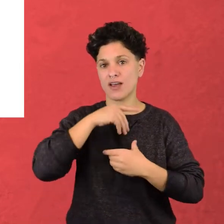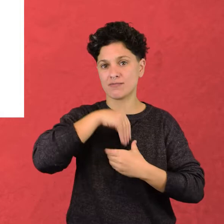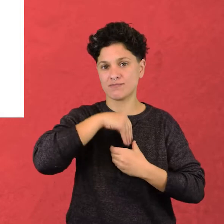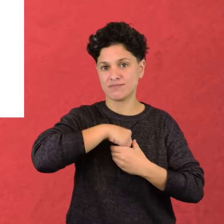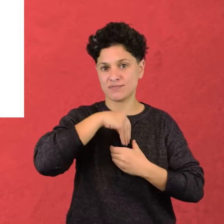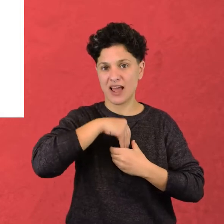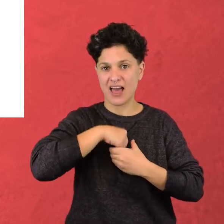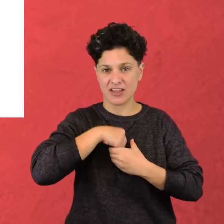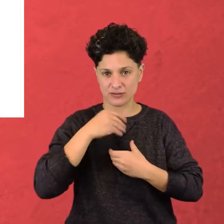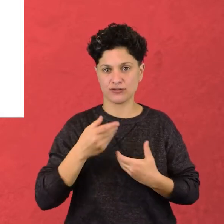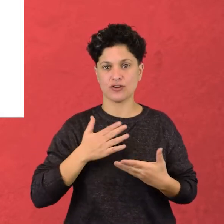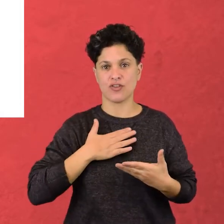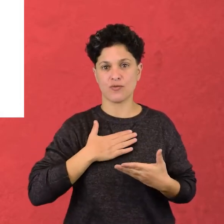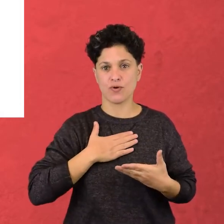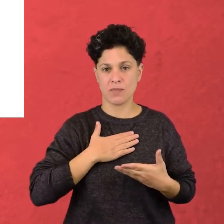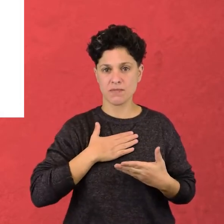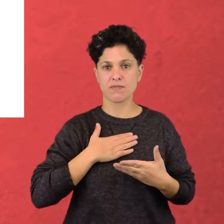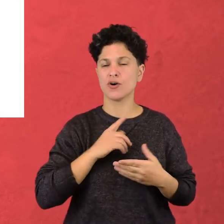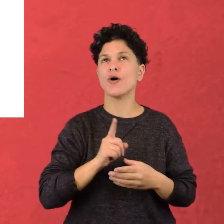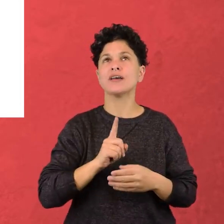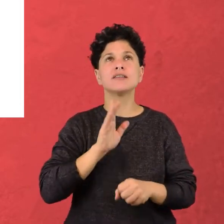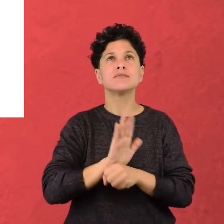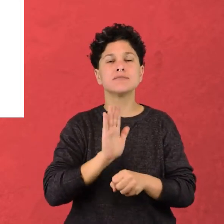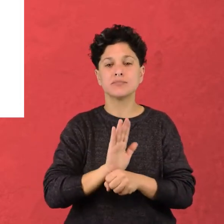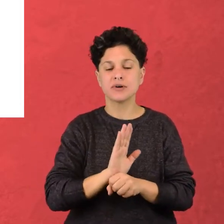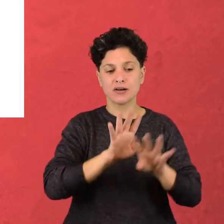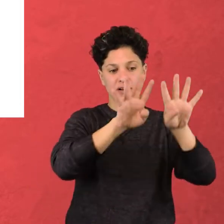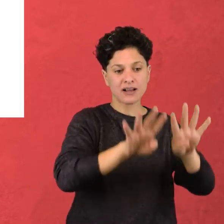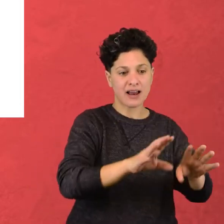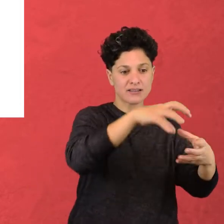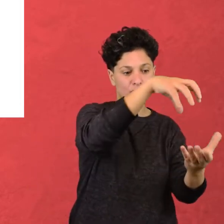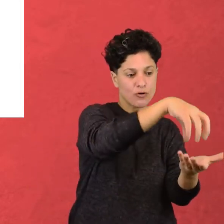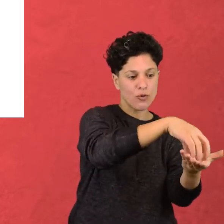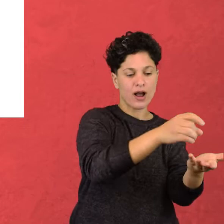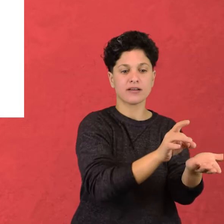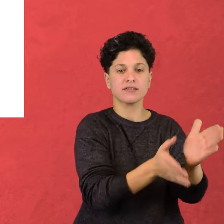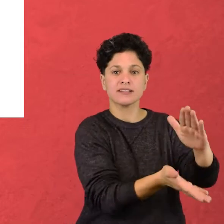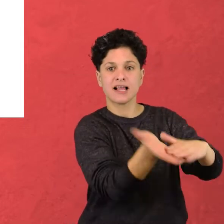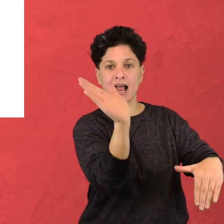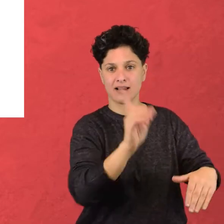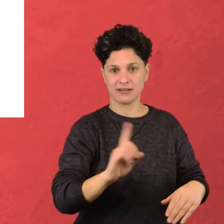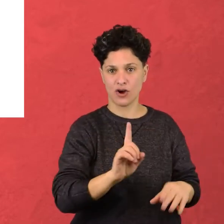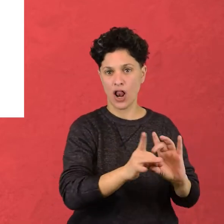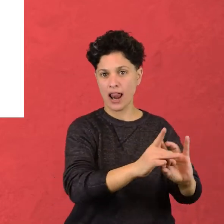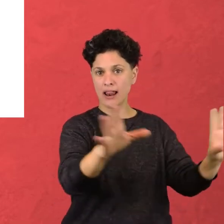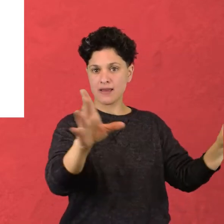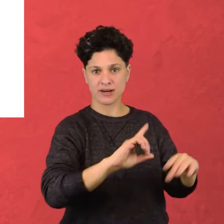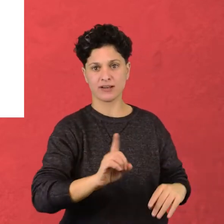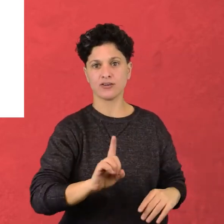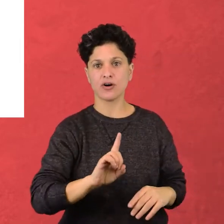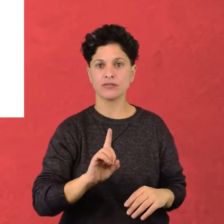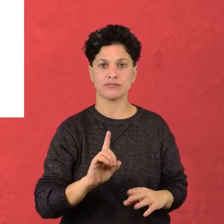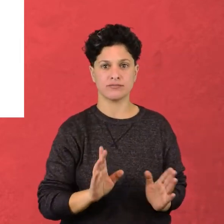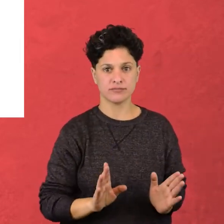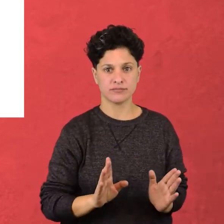en primer lugar es interior, no tiene que ver con salir de la cárcel, con poder